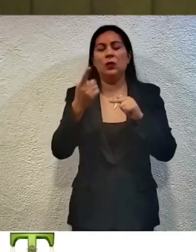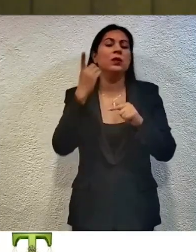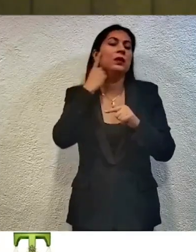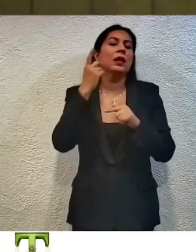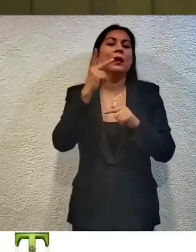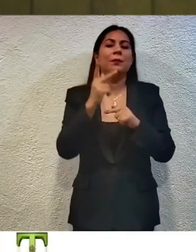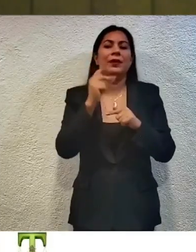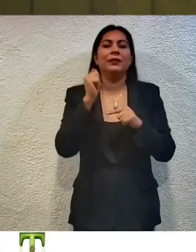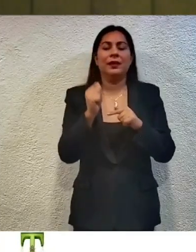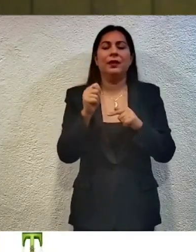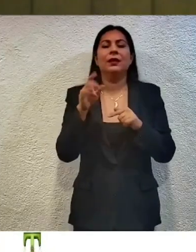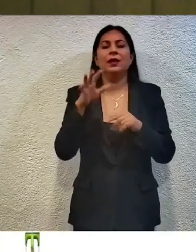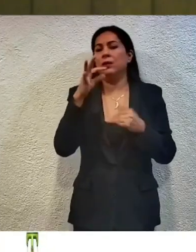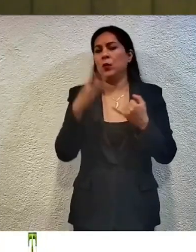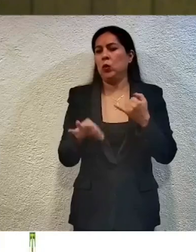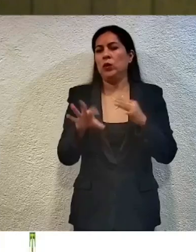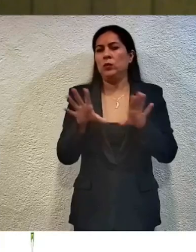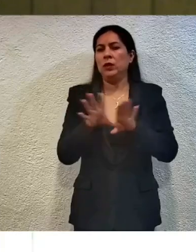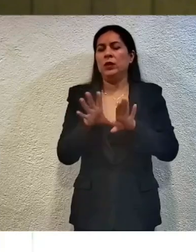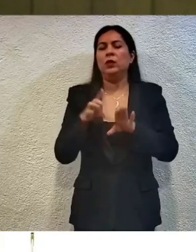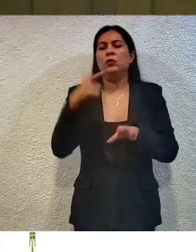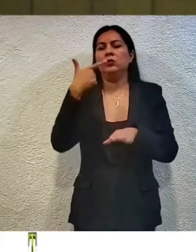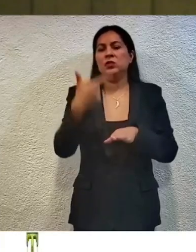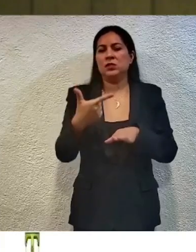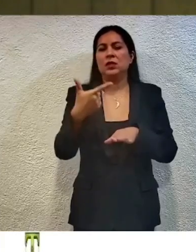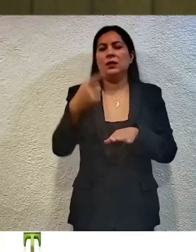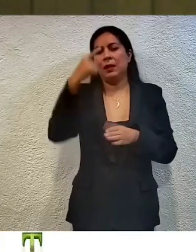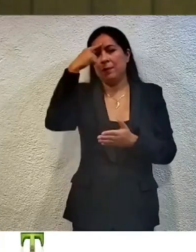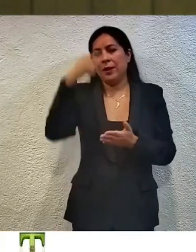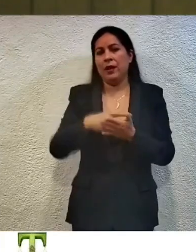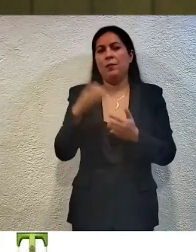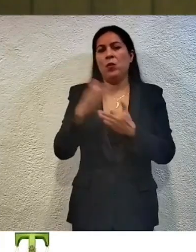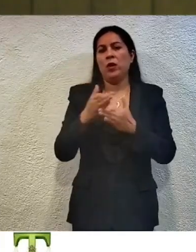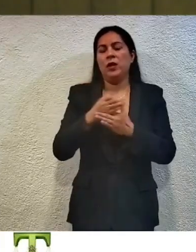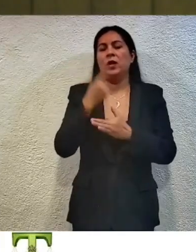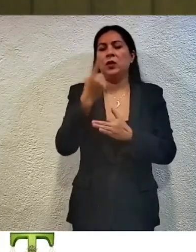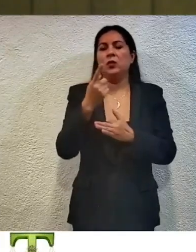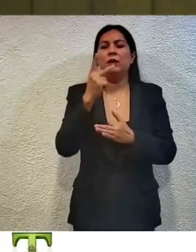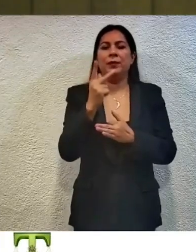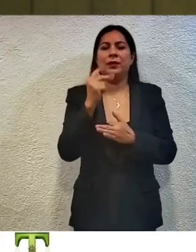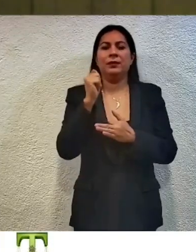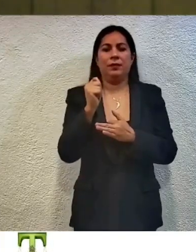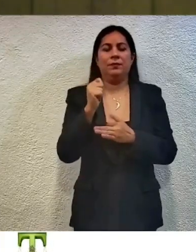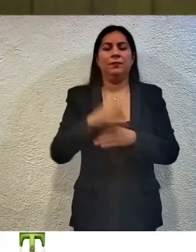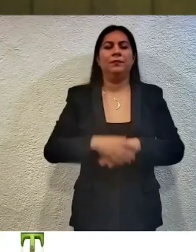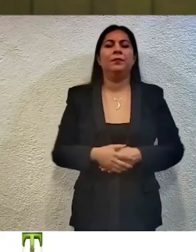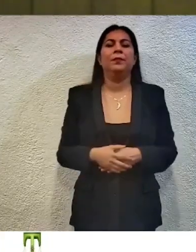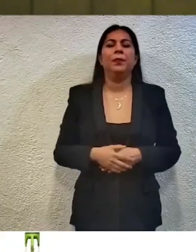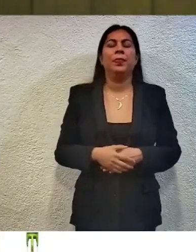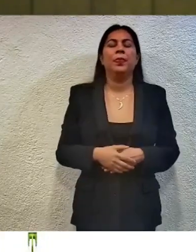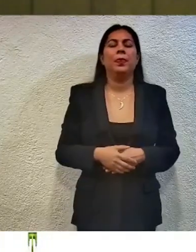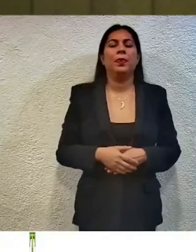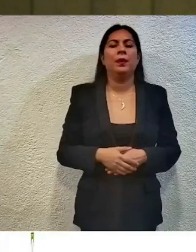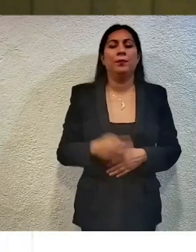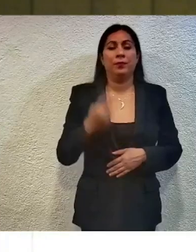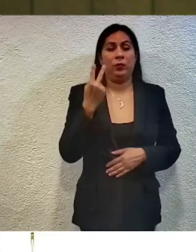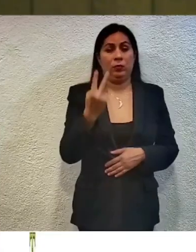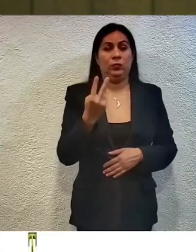PT, quedando finalmente con 7 para Morena y 1 para el PT.